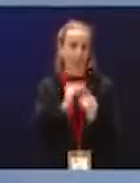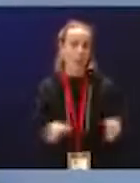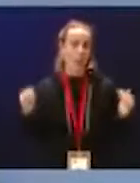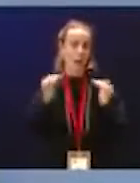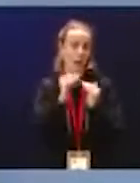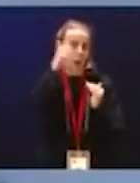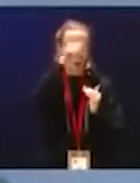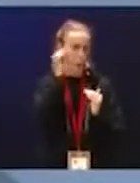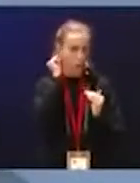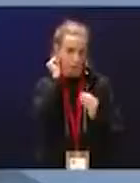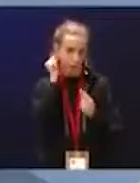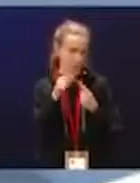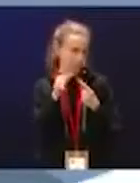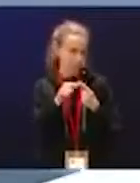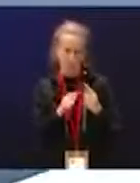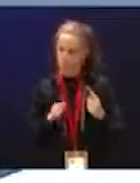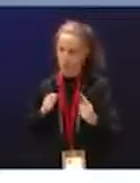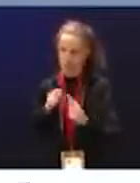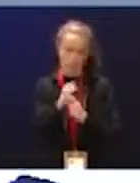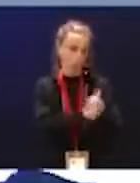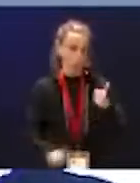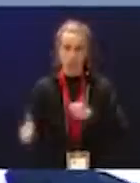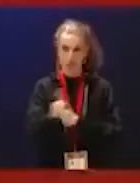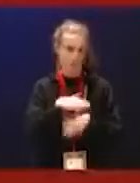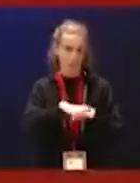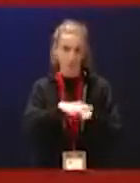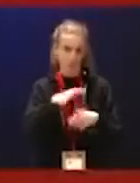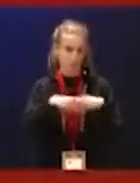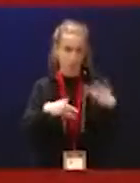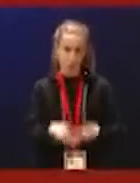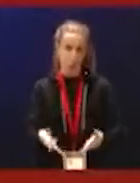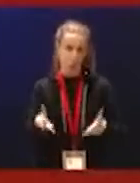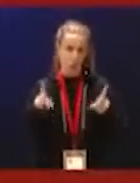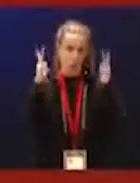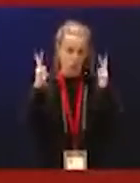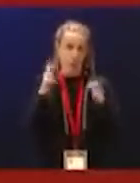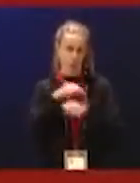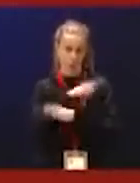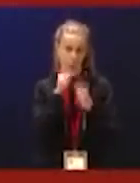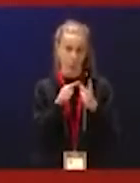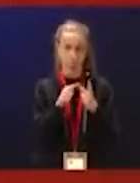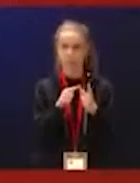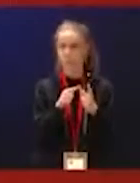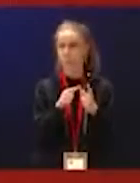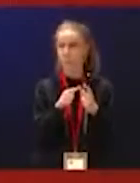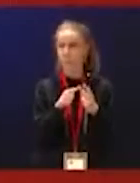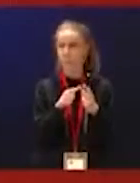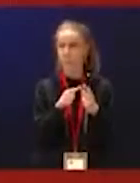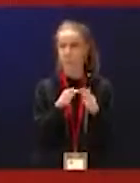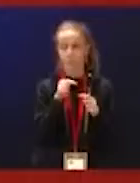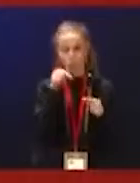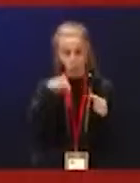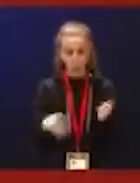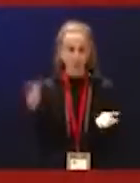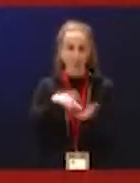mujeres. Yo creo que esta es una meta prioritaria para la socialdemocracia. Hoy, como he dicho antes, en el Día Internacional de la Eliminación de la Violencia